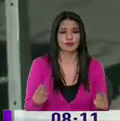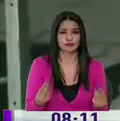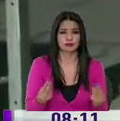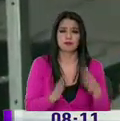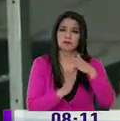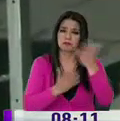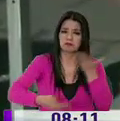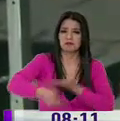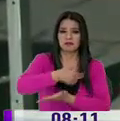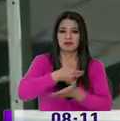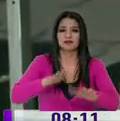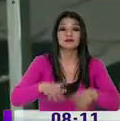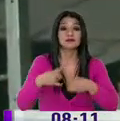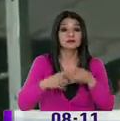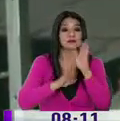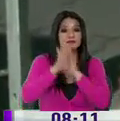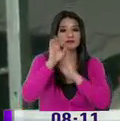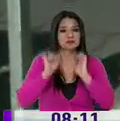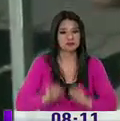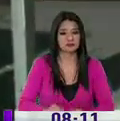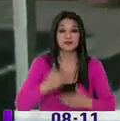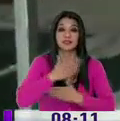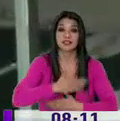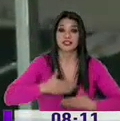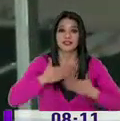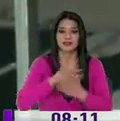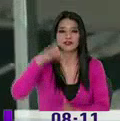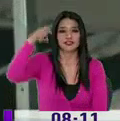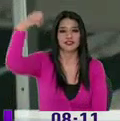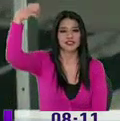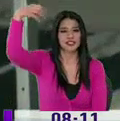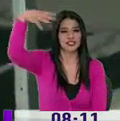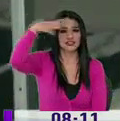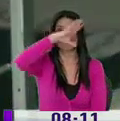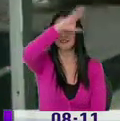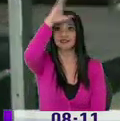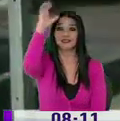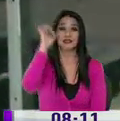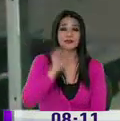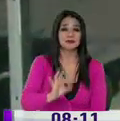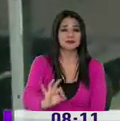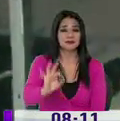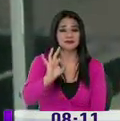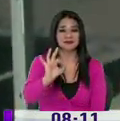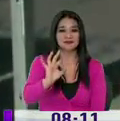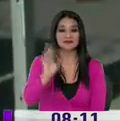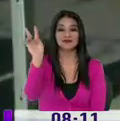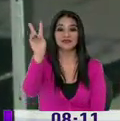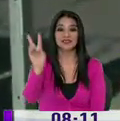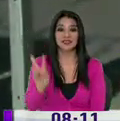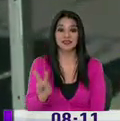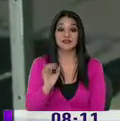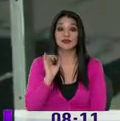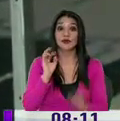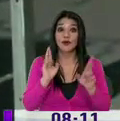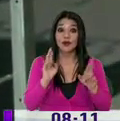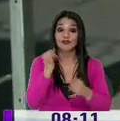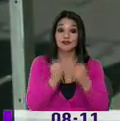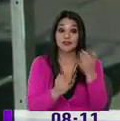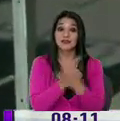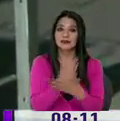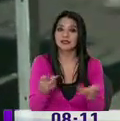tener mejores días en la capital. Disfruten de este precioso día, un cielo totalmente despejado hoy, viernes, esperemos el fin de semana